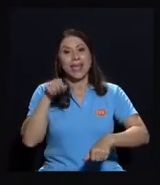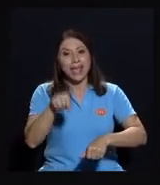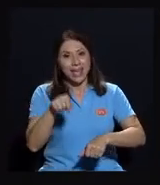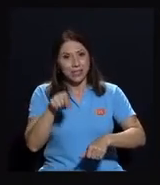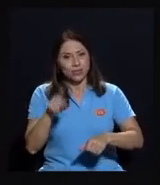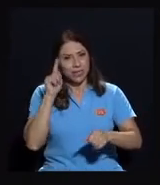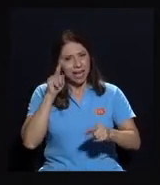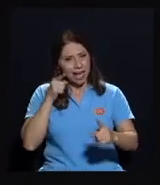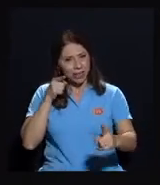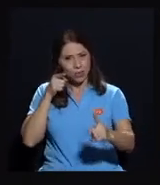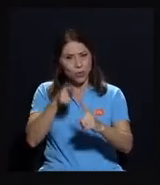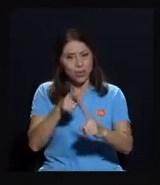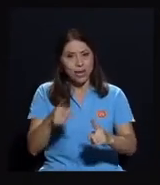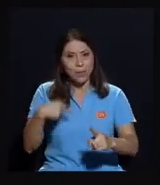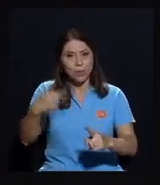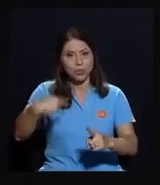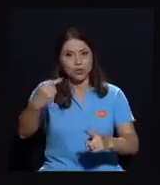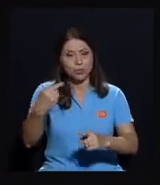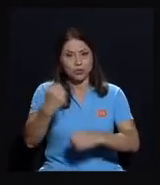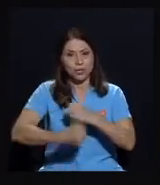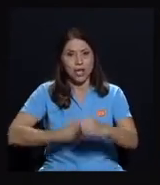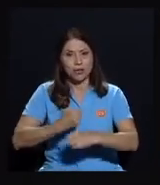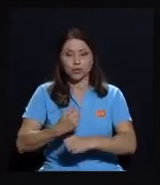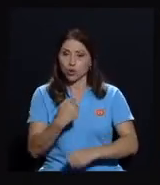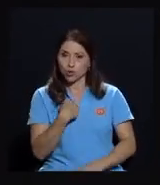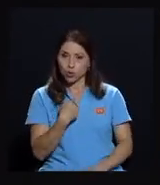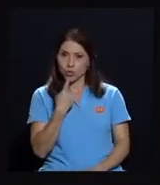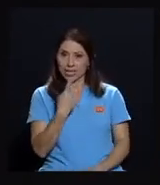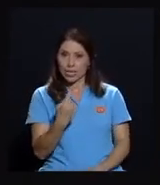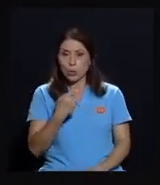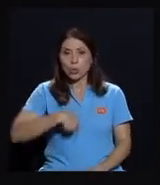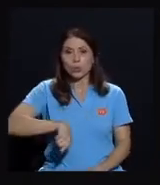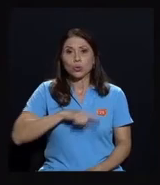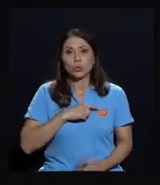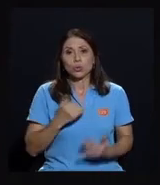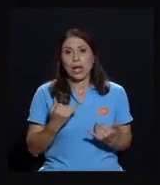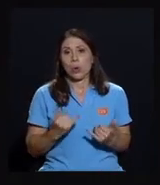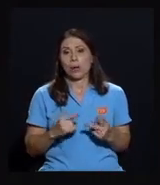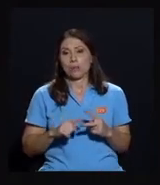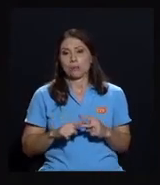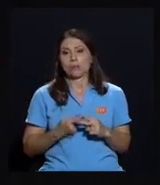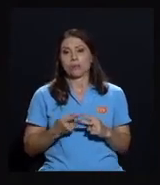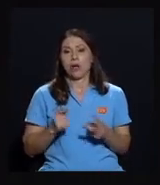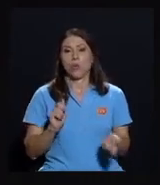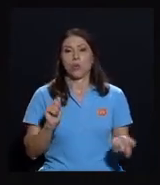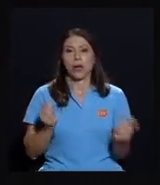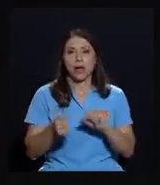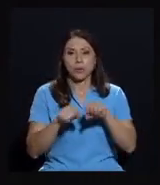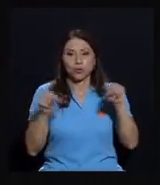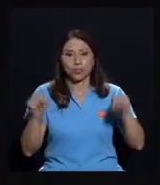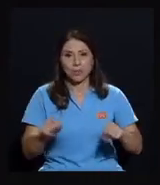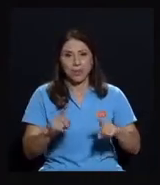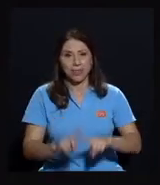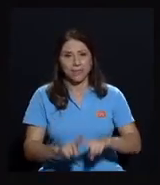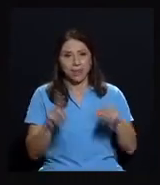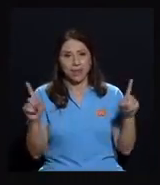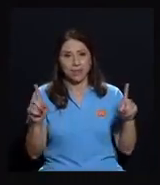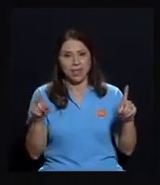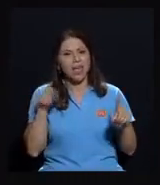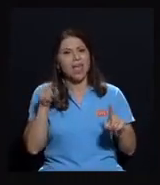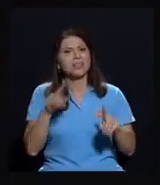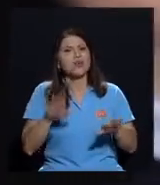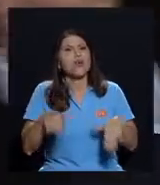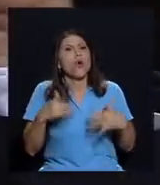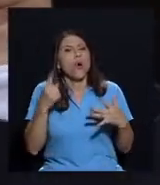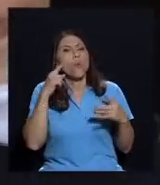la tónica de los próximos años por eso yo digo estamos probablemente en ciernes a un cambio de un sistema diferente como canalizar esos